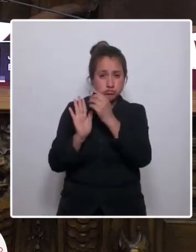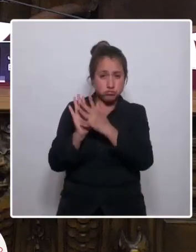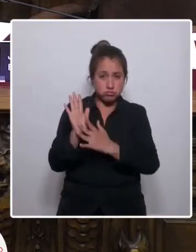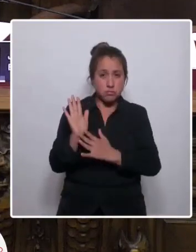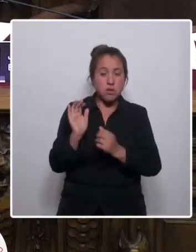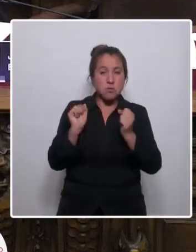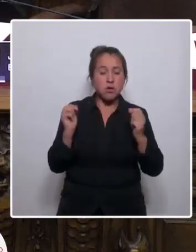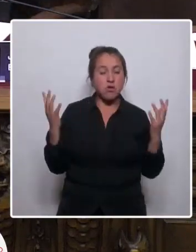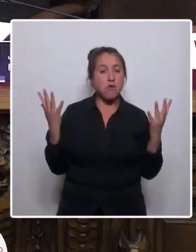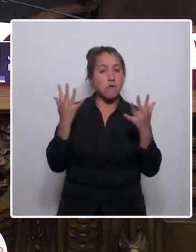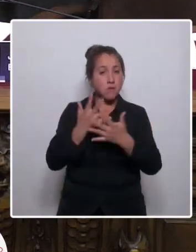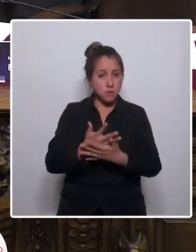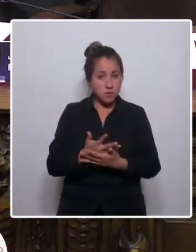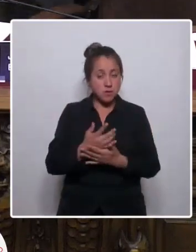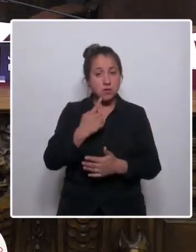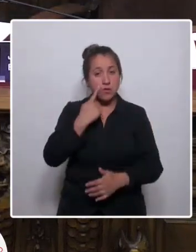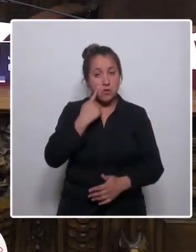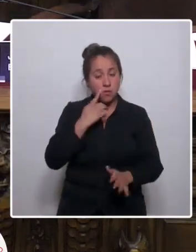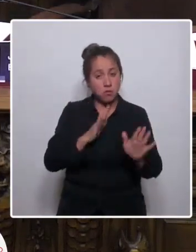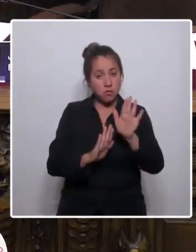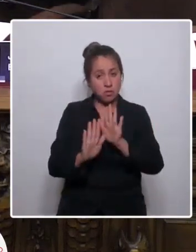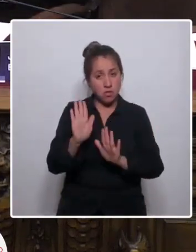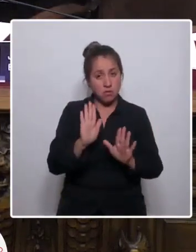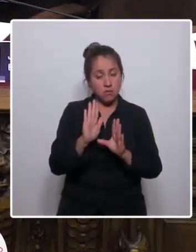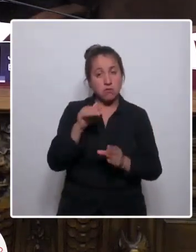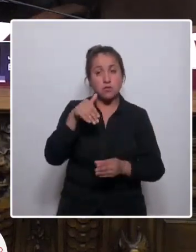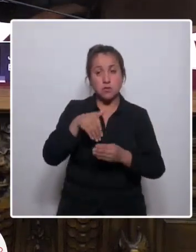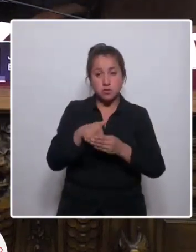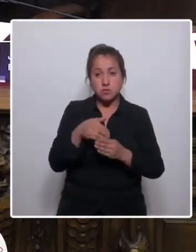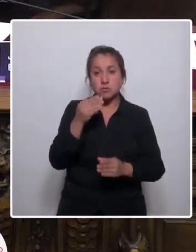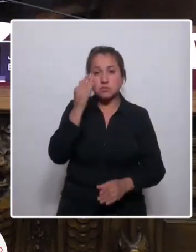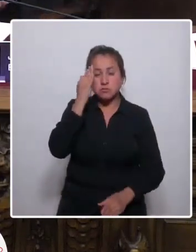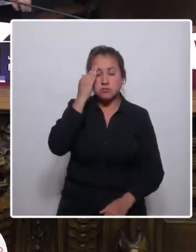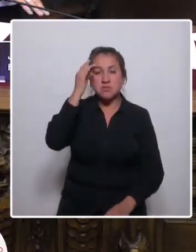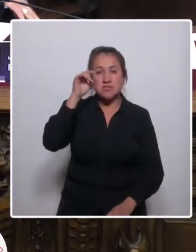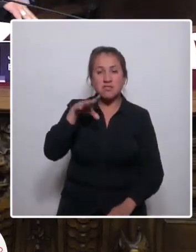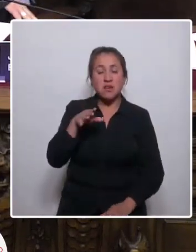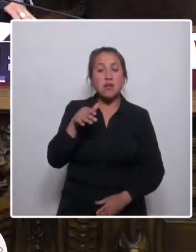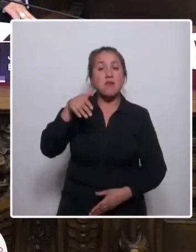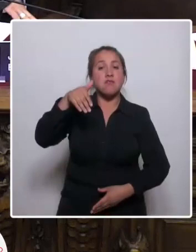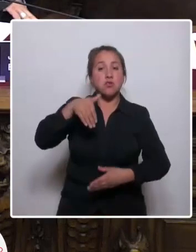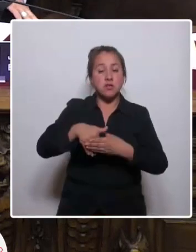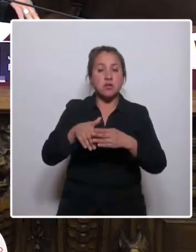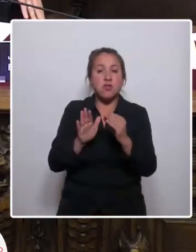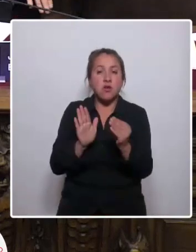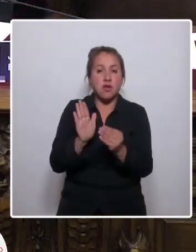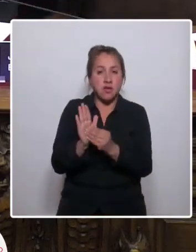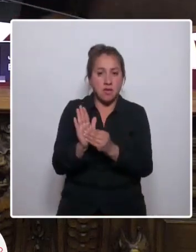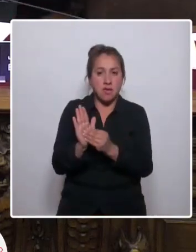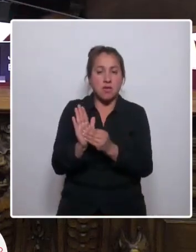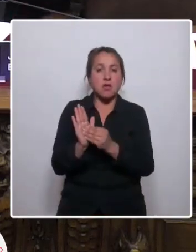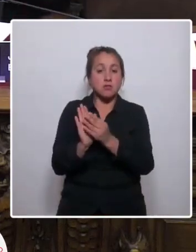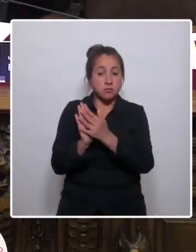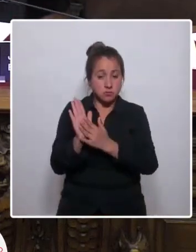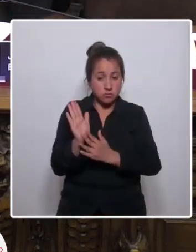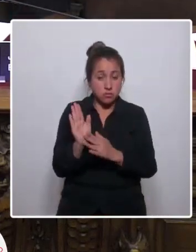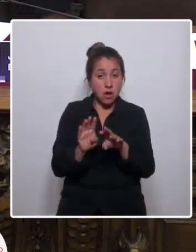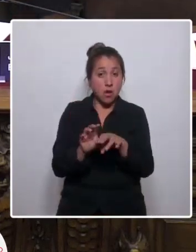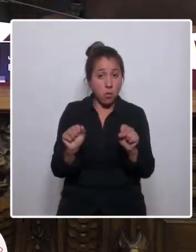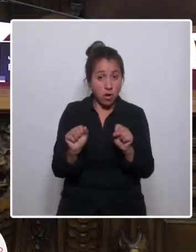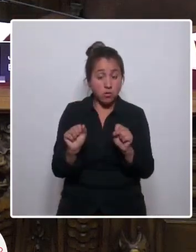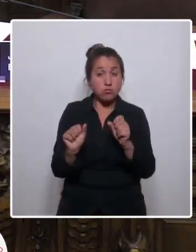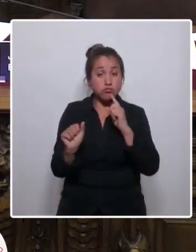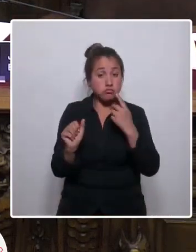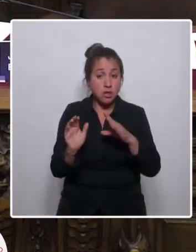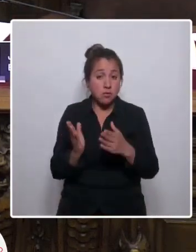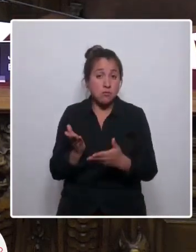puede generar alguna confusión. Hay que tener en cuenta que lo que estamos votando es una enmienda. Quienes estén de acuerdo con la enmienda